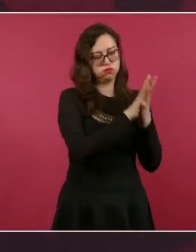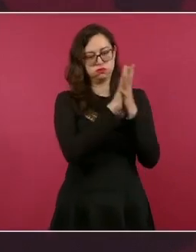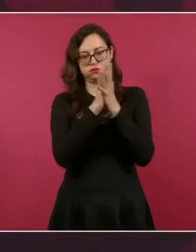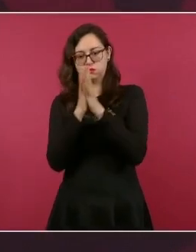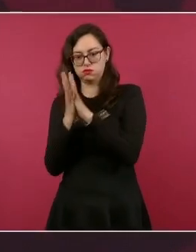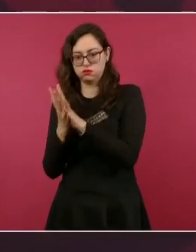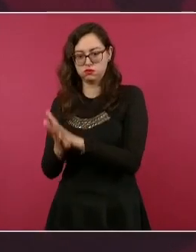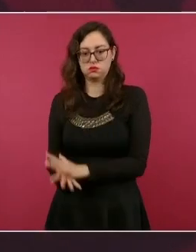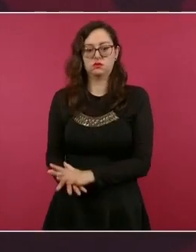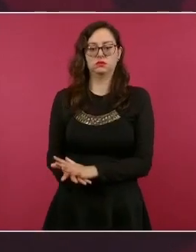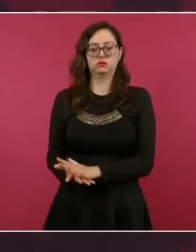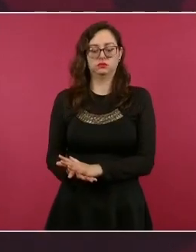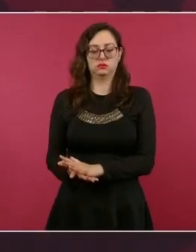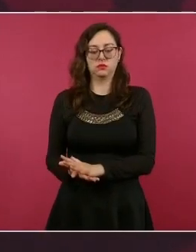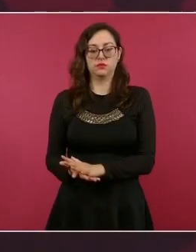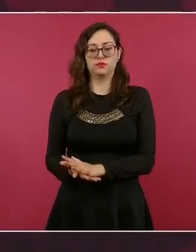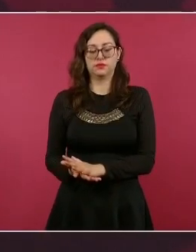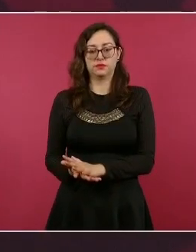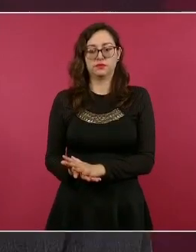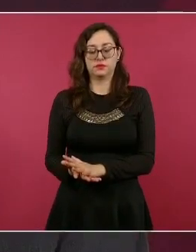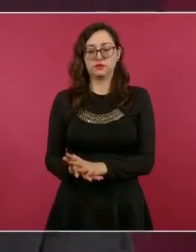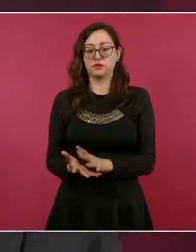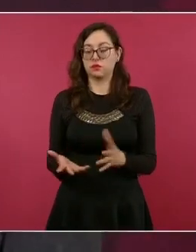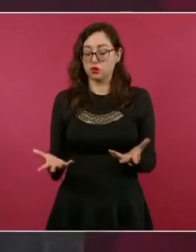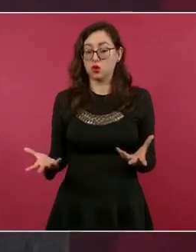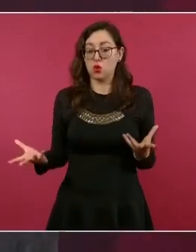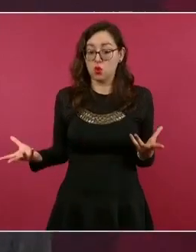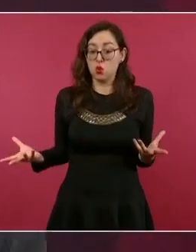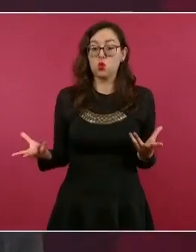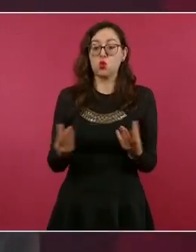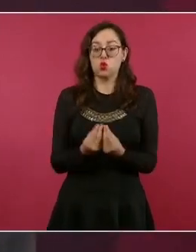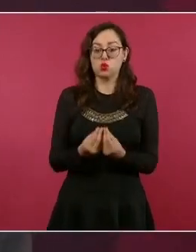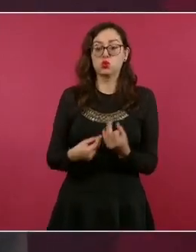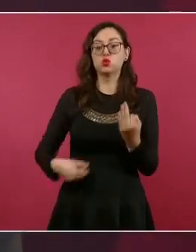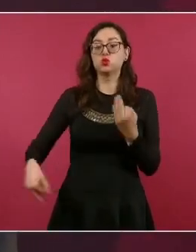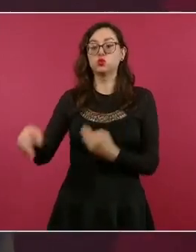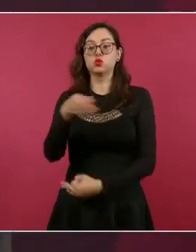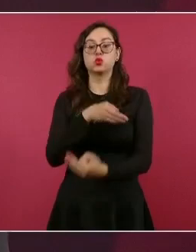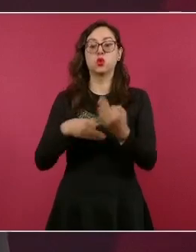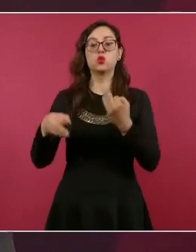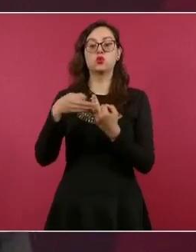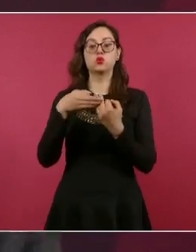del país para conseguir entre todos y desde abajo